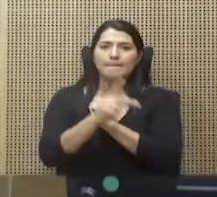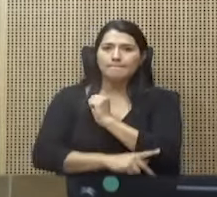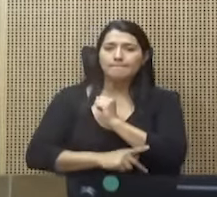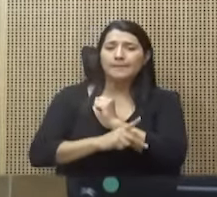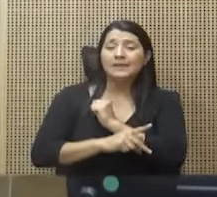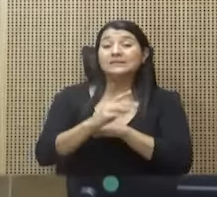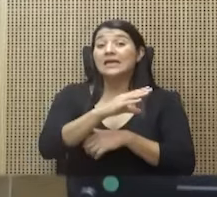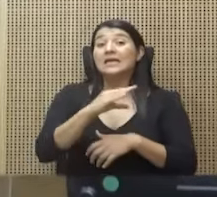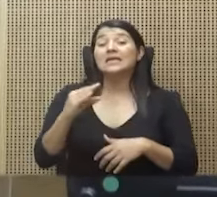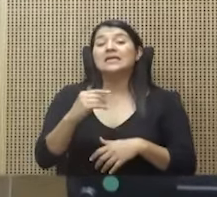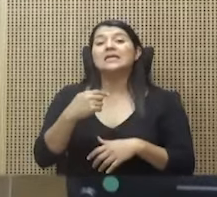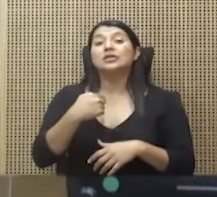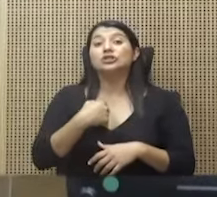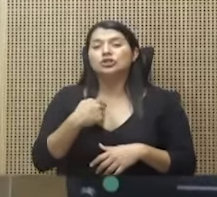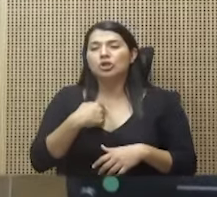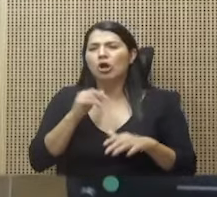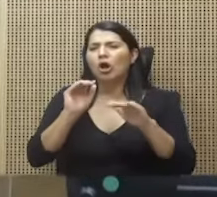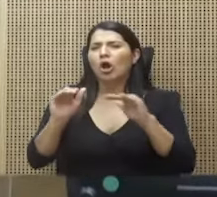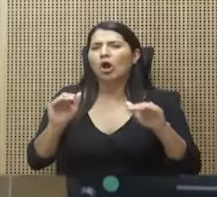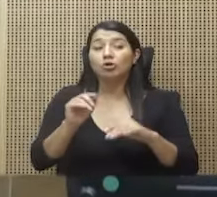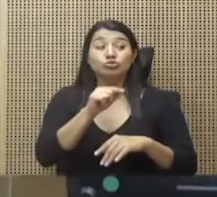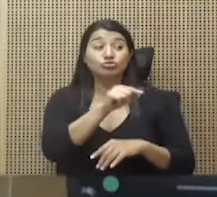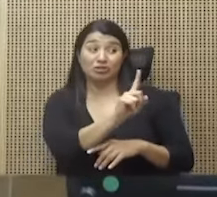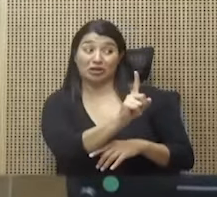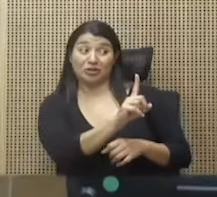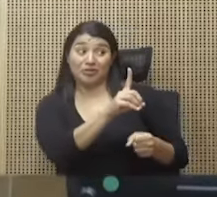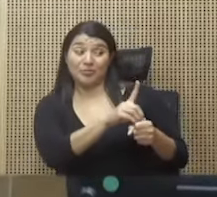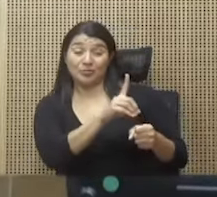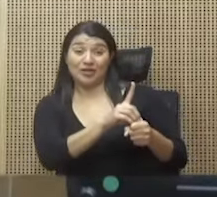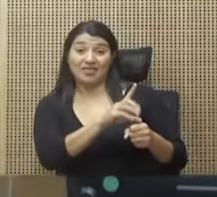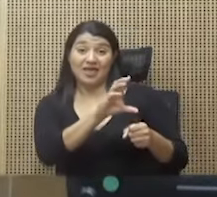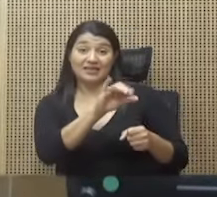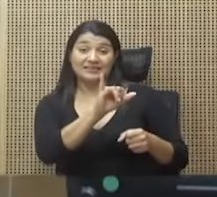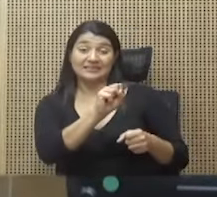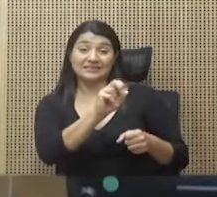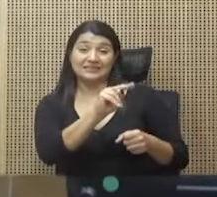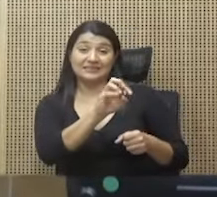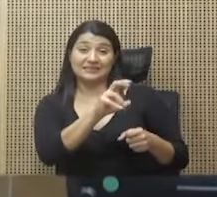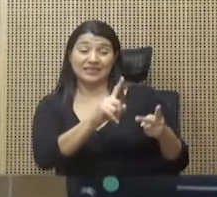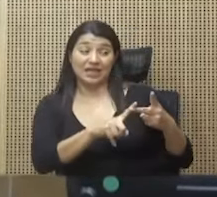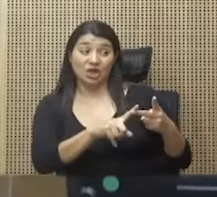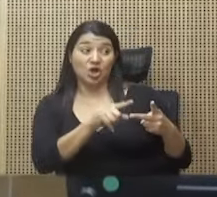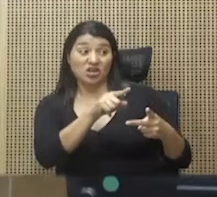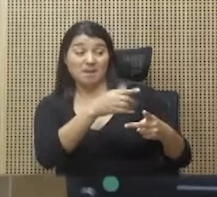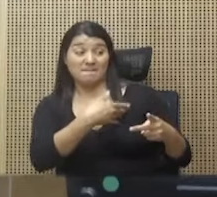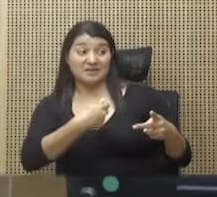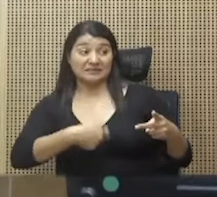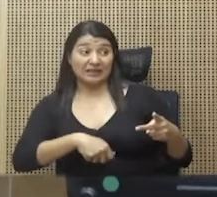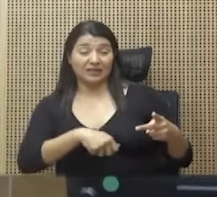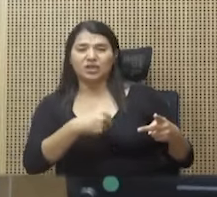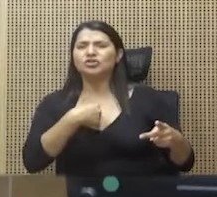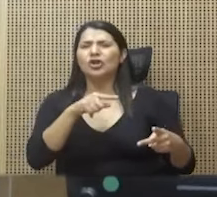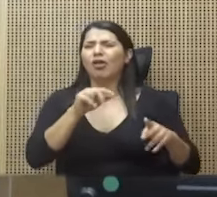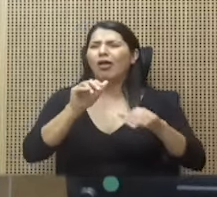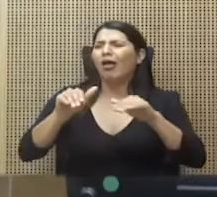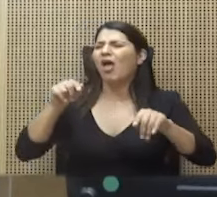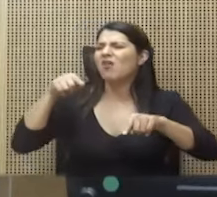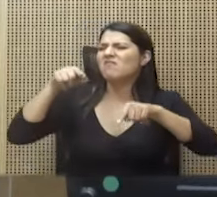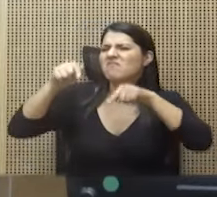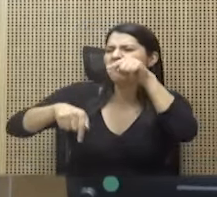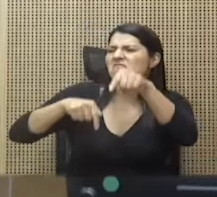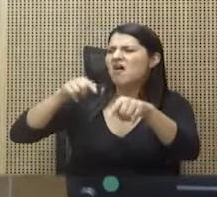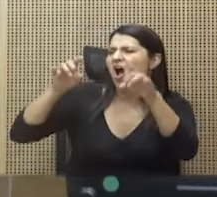que no llaman ustedes, señora Cisneros, ni el señor Chávez. Yo no llamo al odio, yo llamo al respeto a las leyes. El